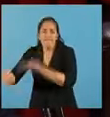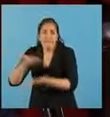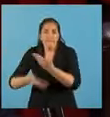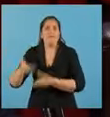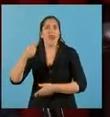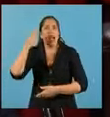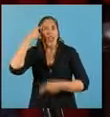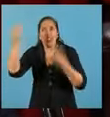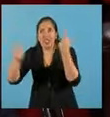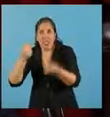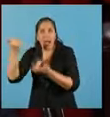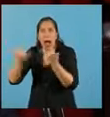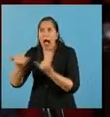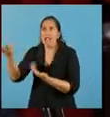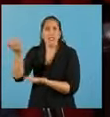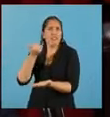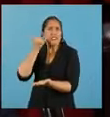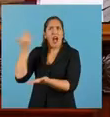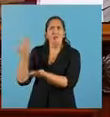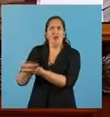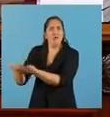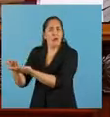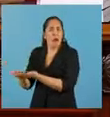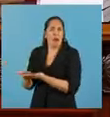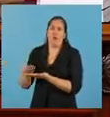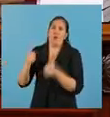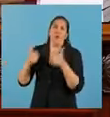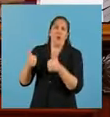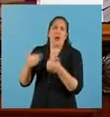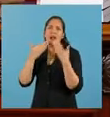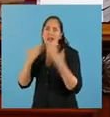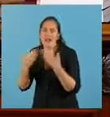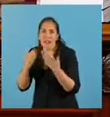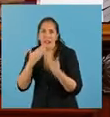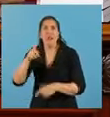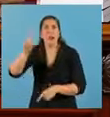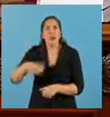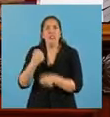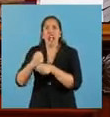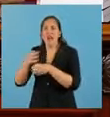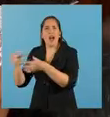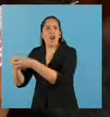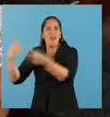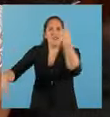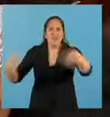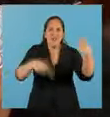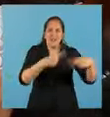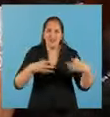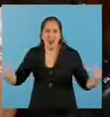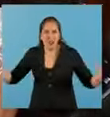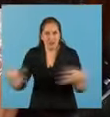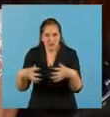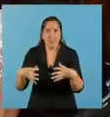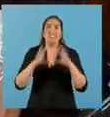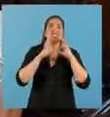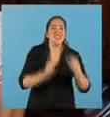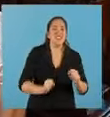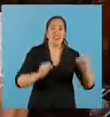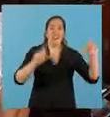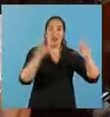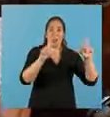ideas y propuestas recibidas, que resulta potenciada por un trabajo plural en conjunto de la Secretaría de Medios